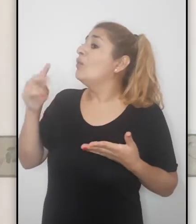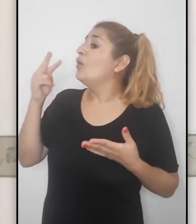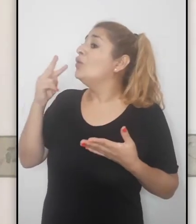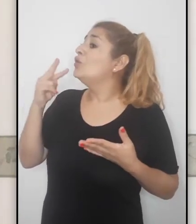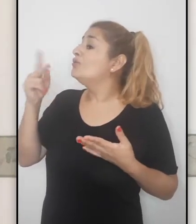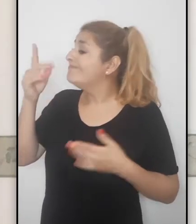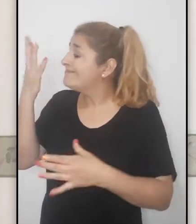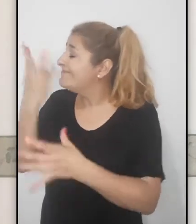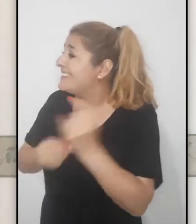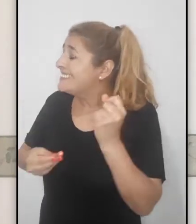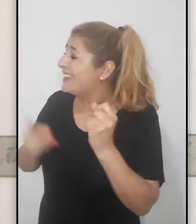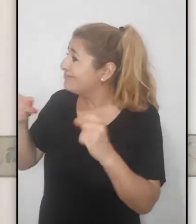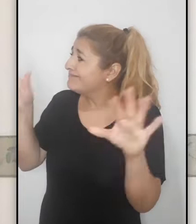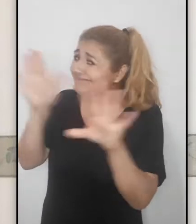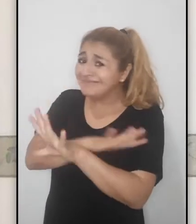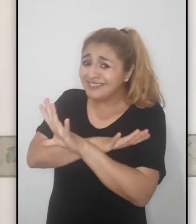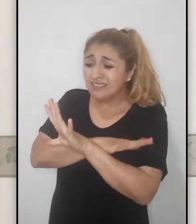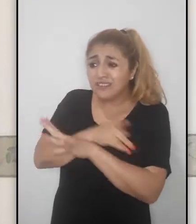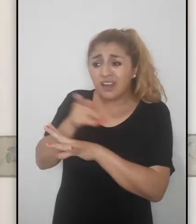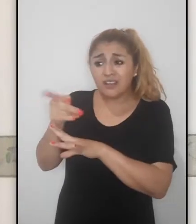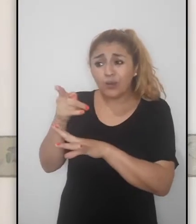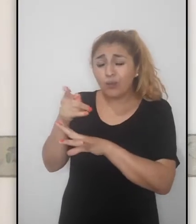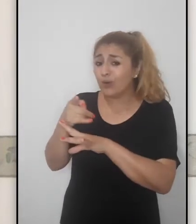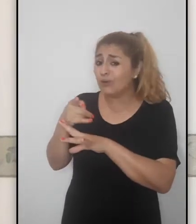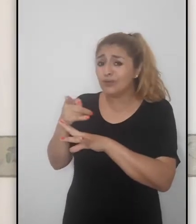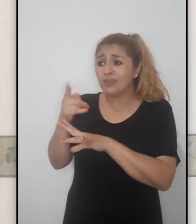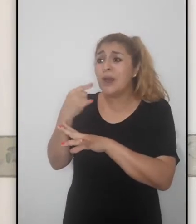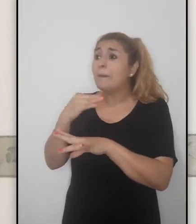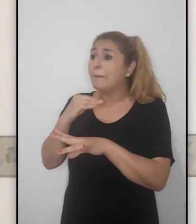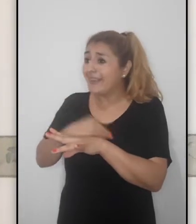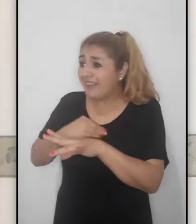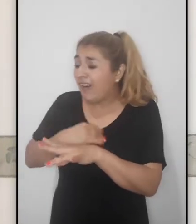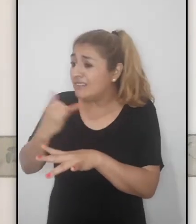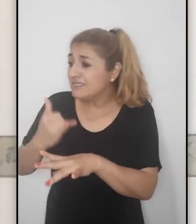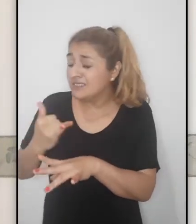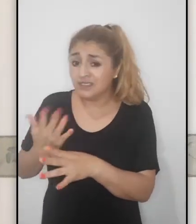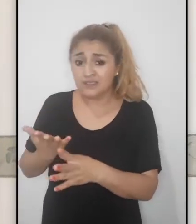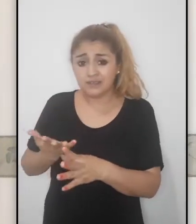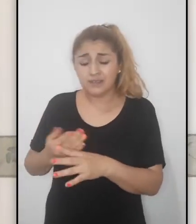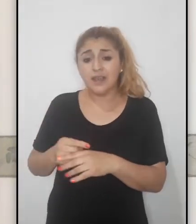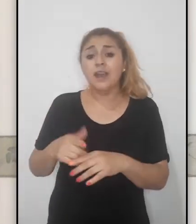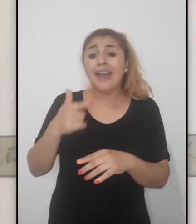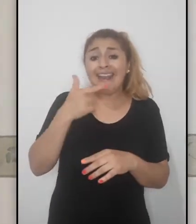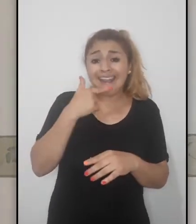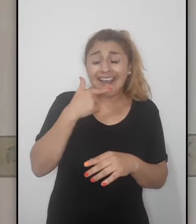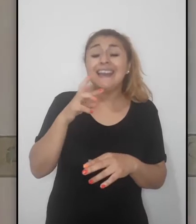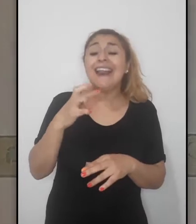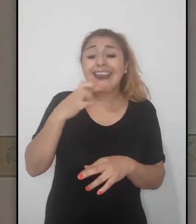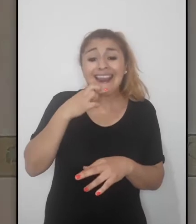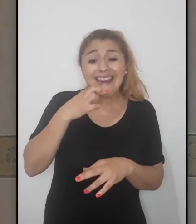manera que estás viendo no es del lugar correcto te estás equivocando está cerrando estás pecando